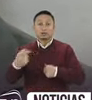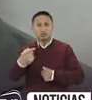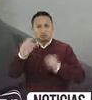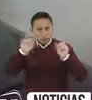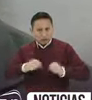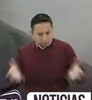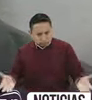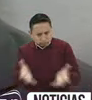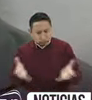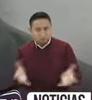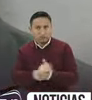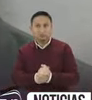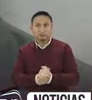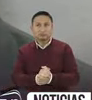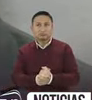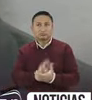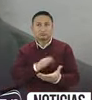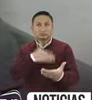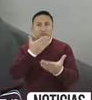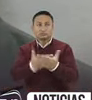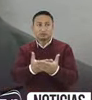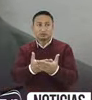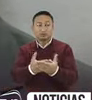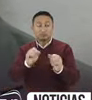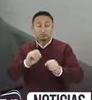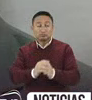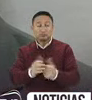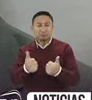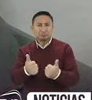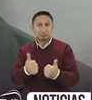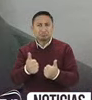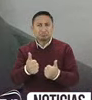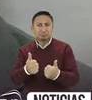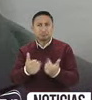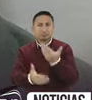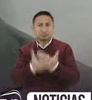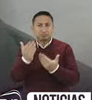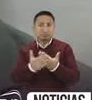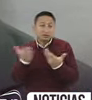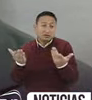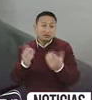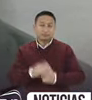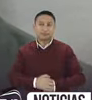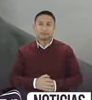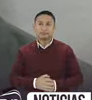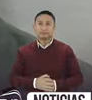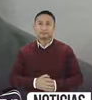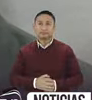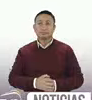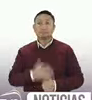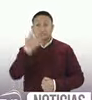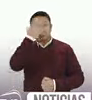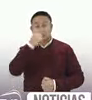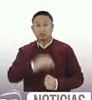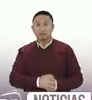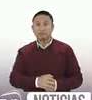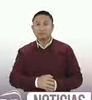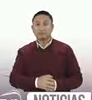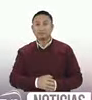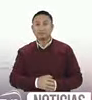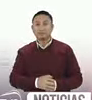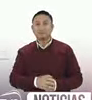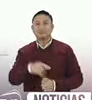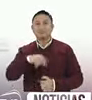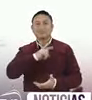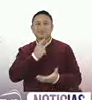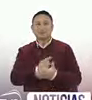puedes. Pues fui y dejé, y se hizo tan fácil esto, y ha sido muy bonito. Venciendo mitos